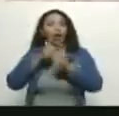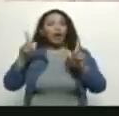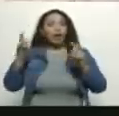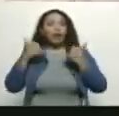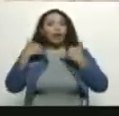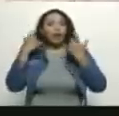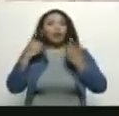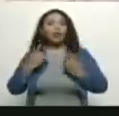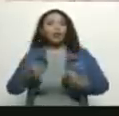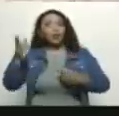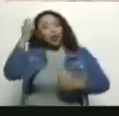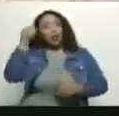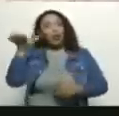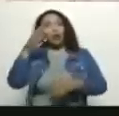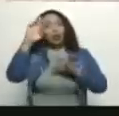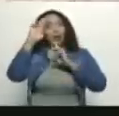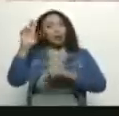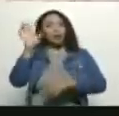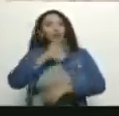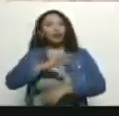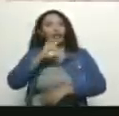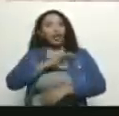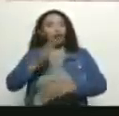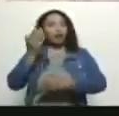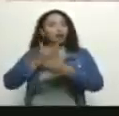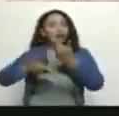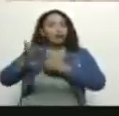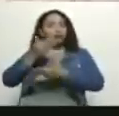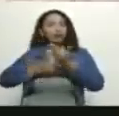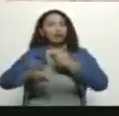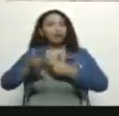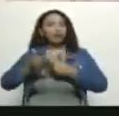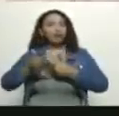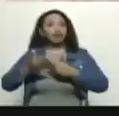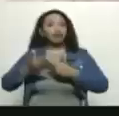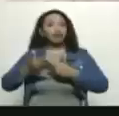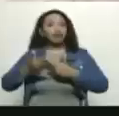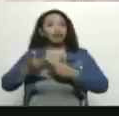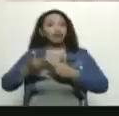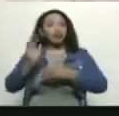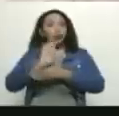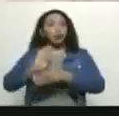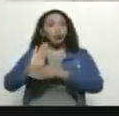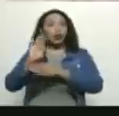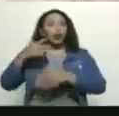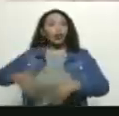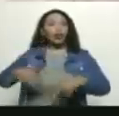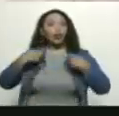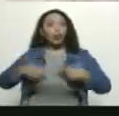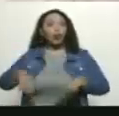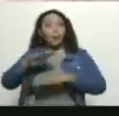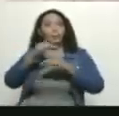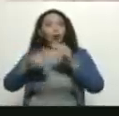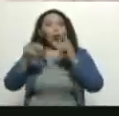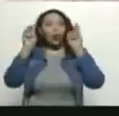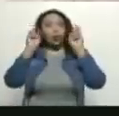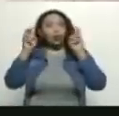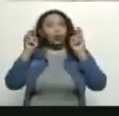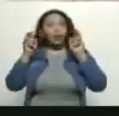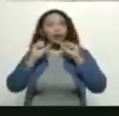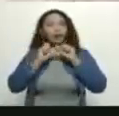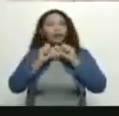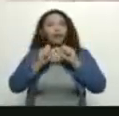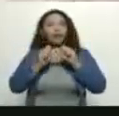autodeterminación de los pueblos, el respeto a la soberanía, la cooperación y la realización de los derechos humanos, bajo nuestra indeclinable y